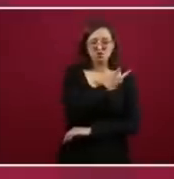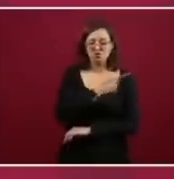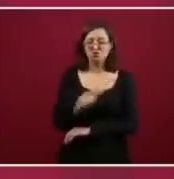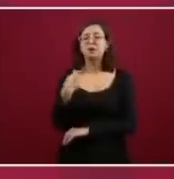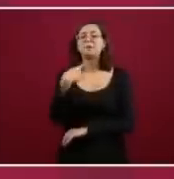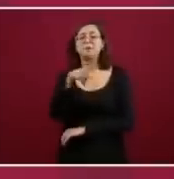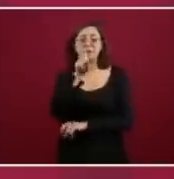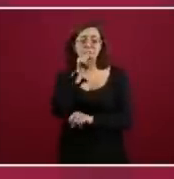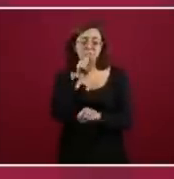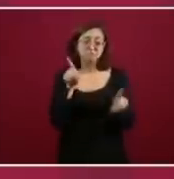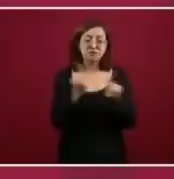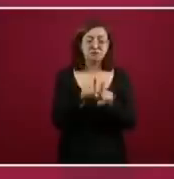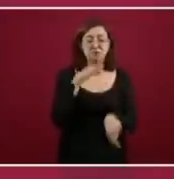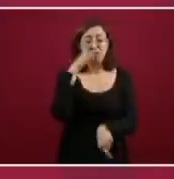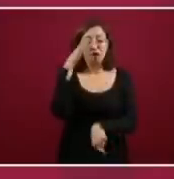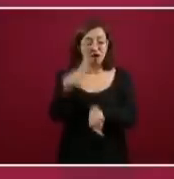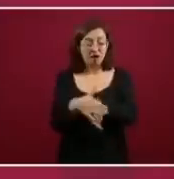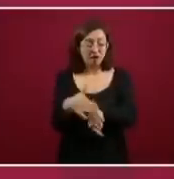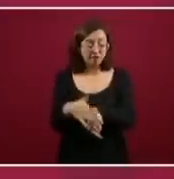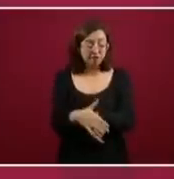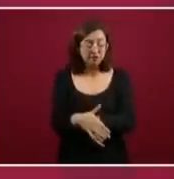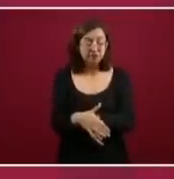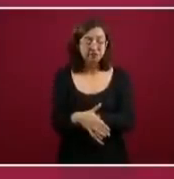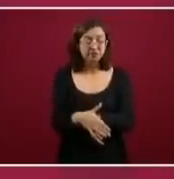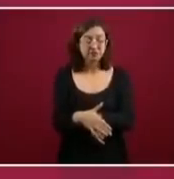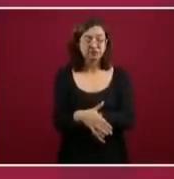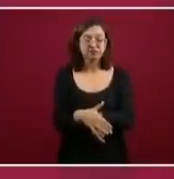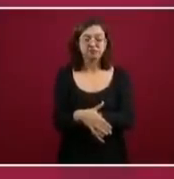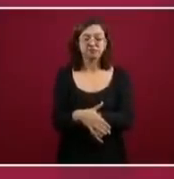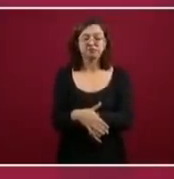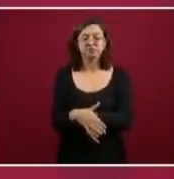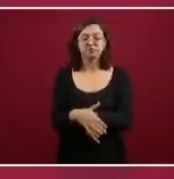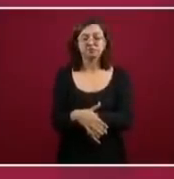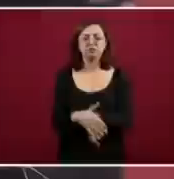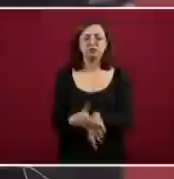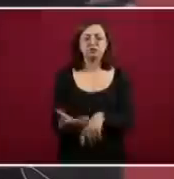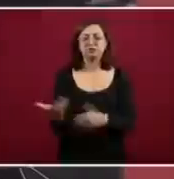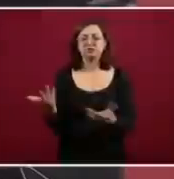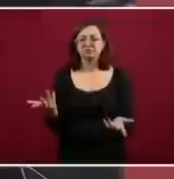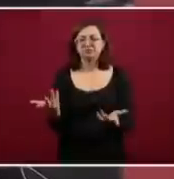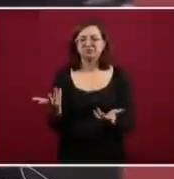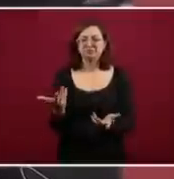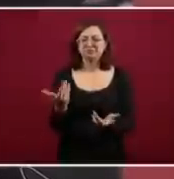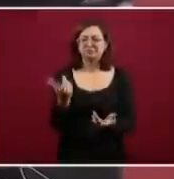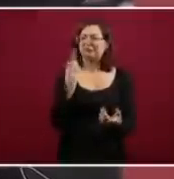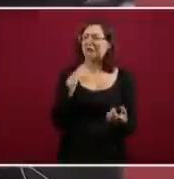digo no es para quejarnos